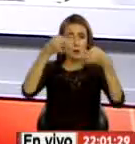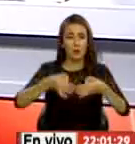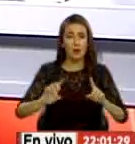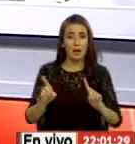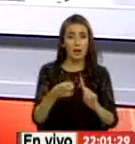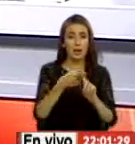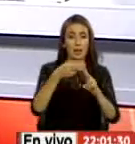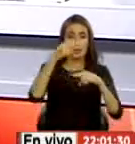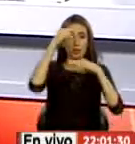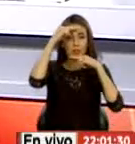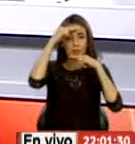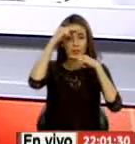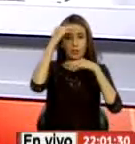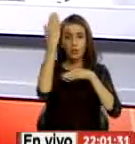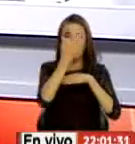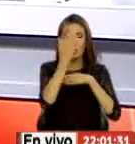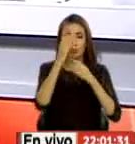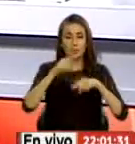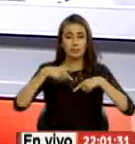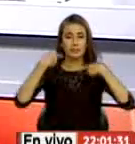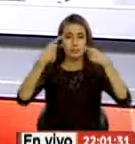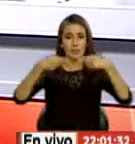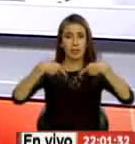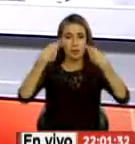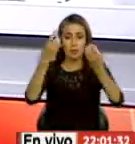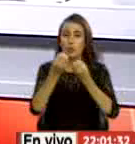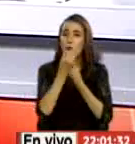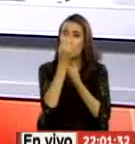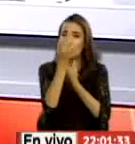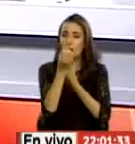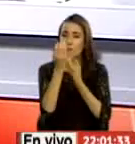primera emisión de Telediario, un esfuerzo informativo